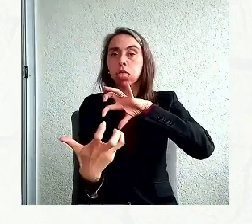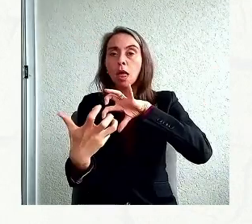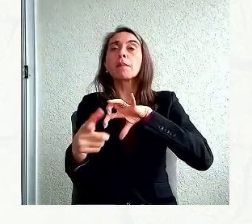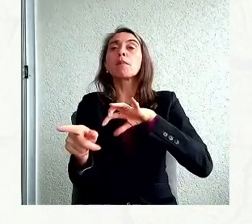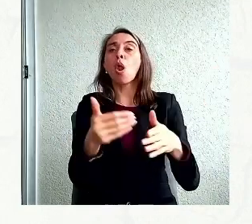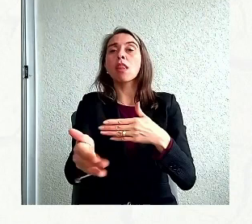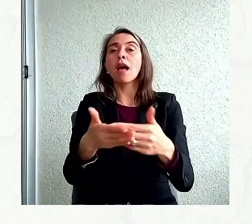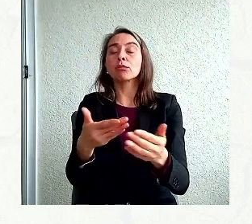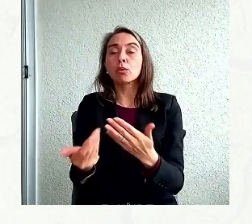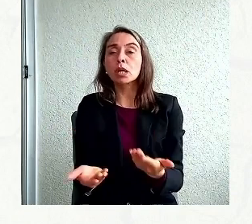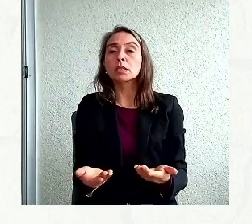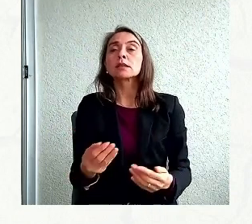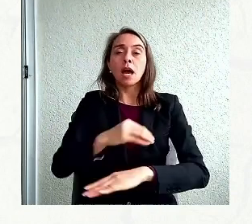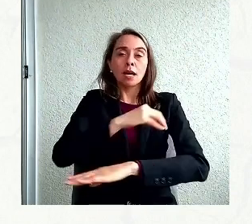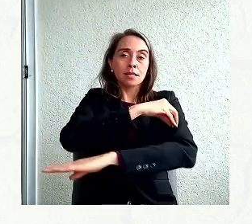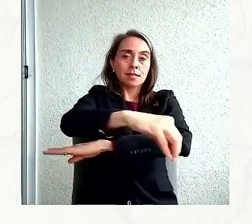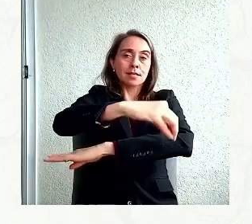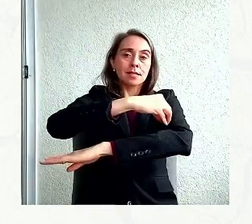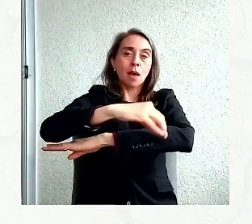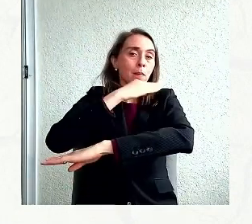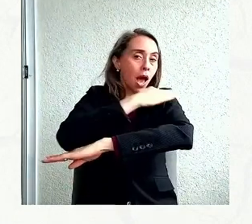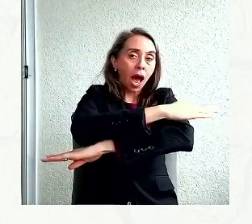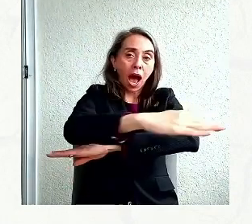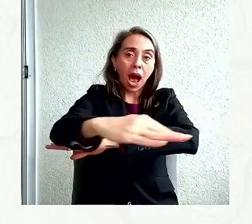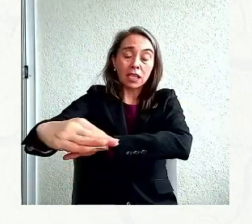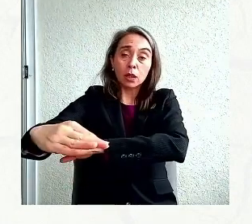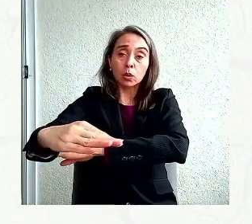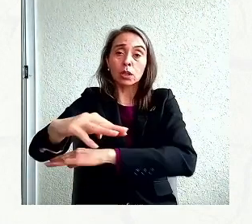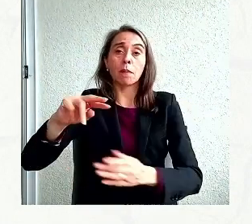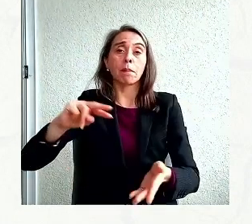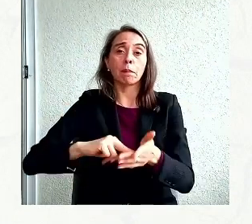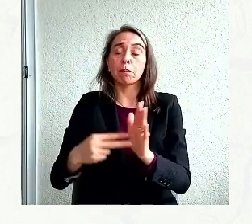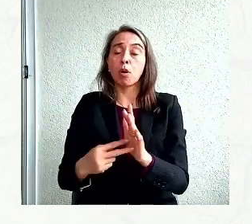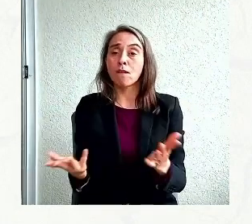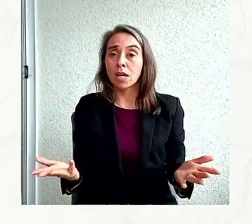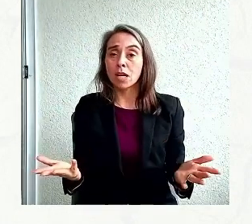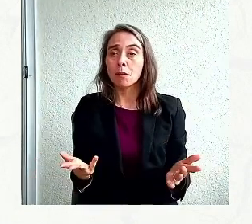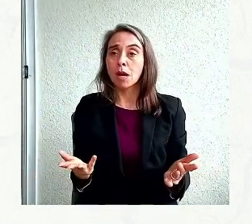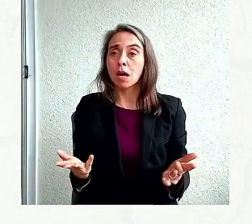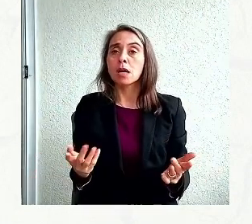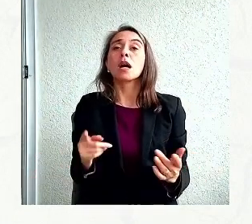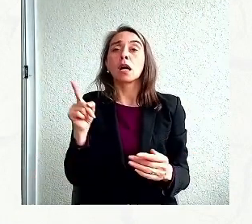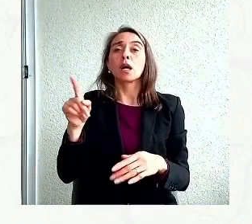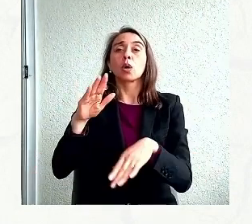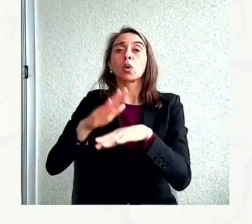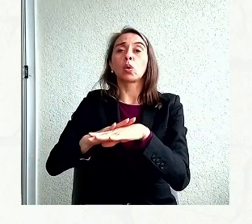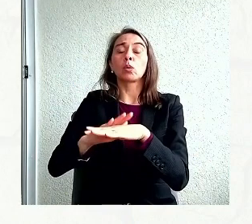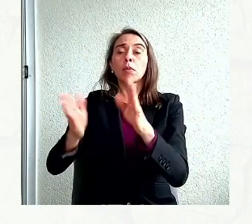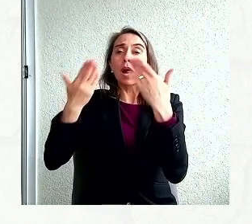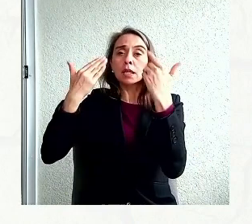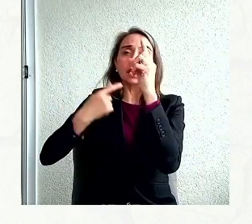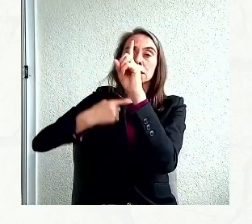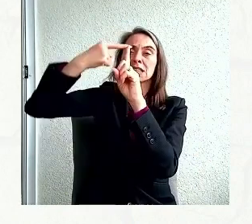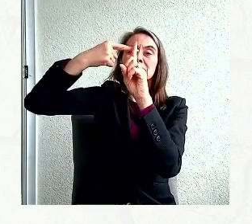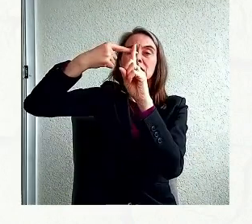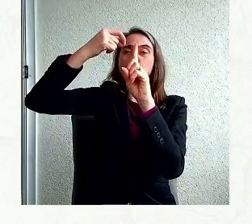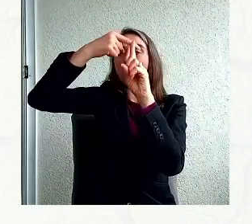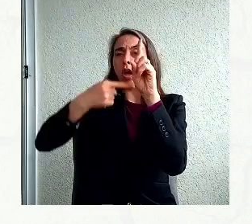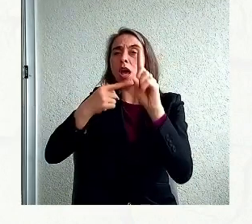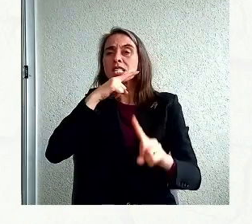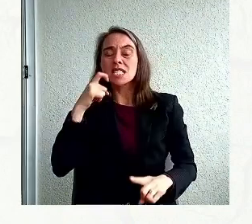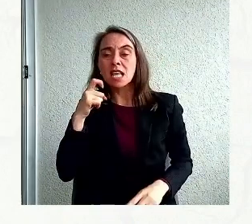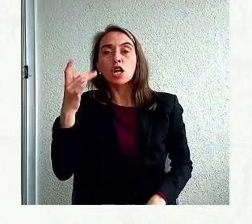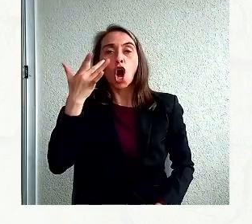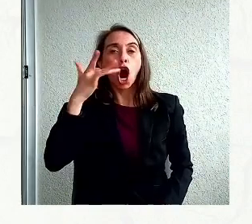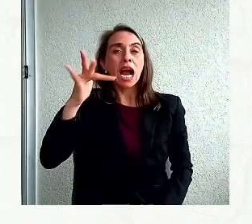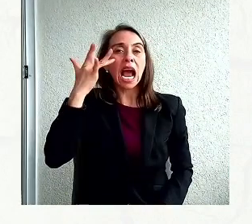está afectada severamente, con un potencial de ser afectado severamente por el cambio climático. En California, la industria